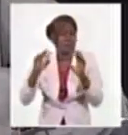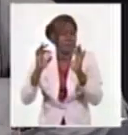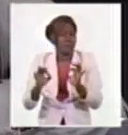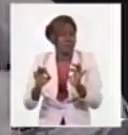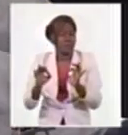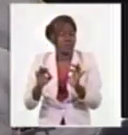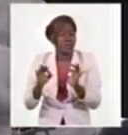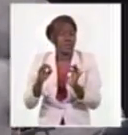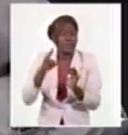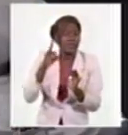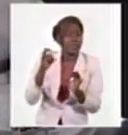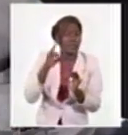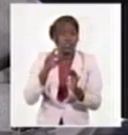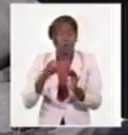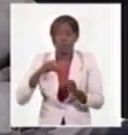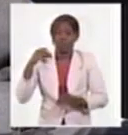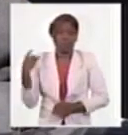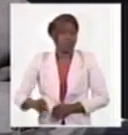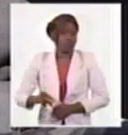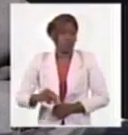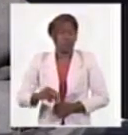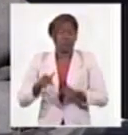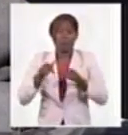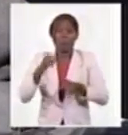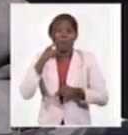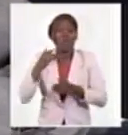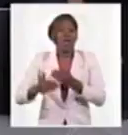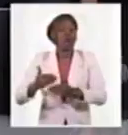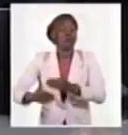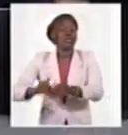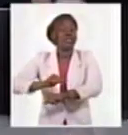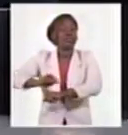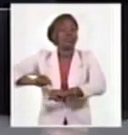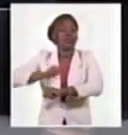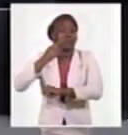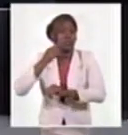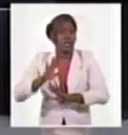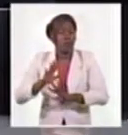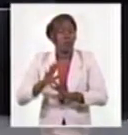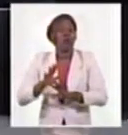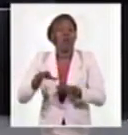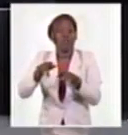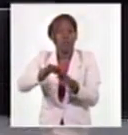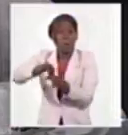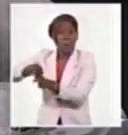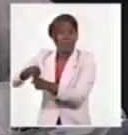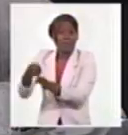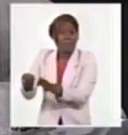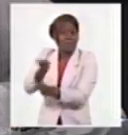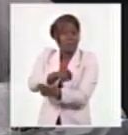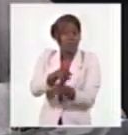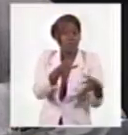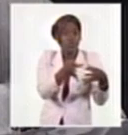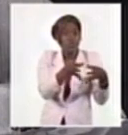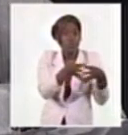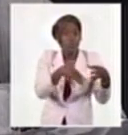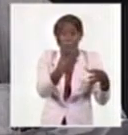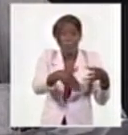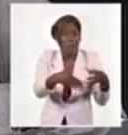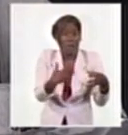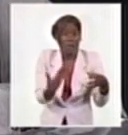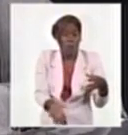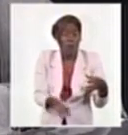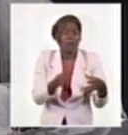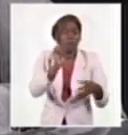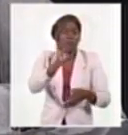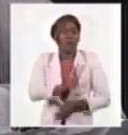tenemos en Europa y de este conflicto que tenemos en Ucrania. Y en medio de eso la crisis económica también. La crisis económica, las dificultades